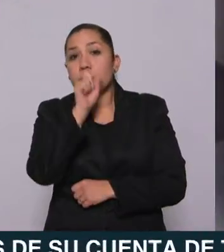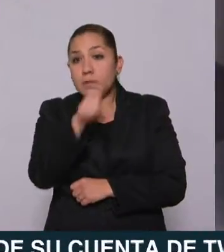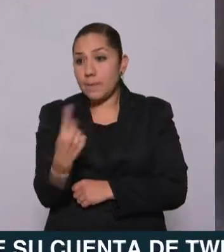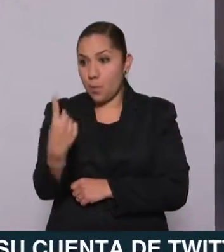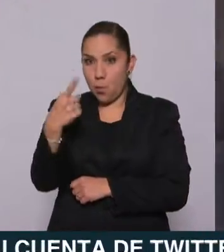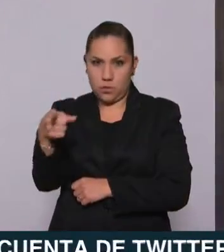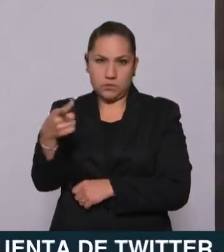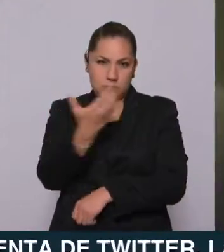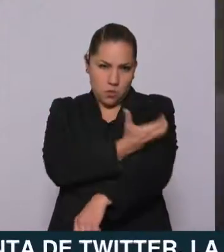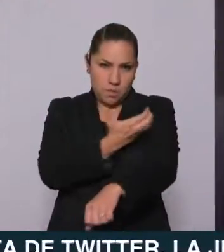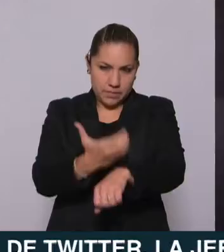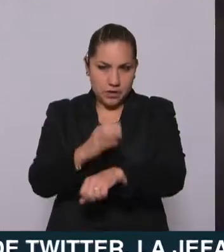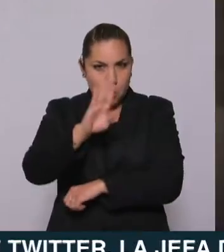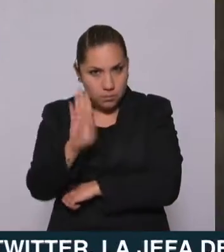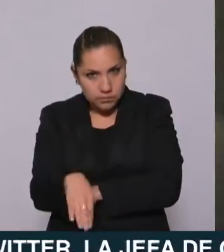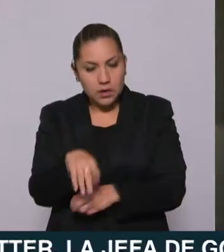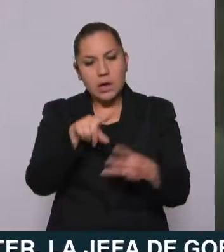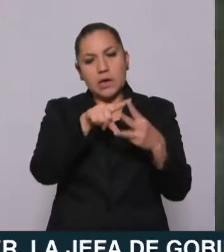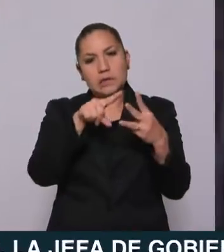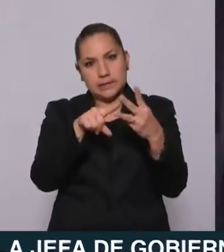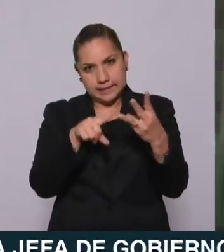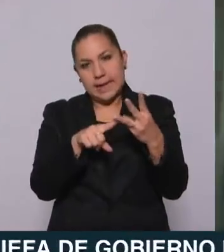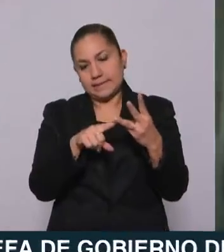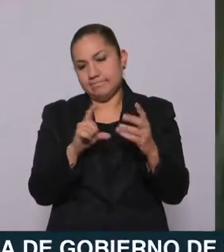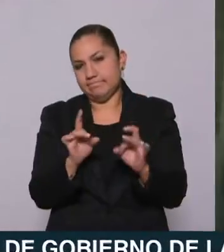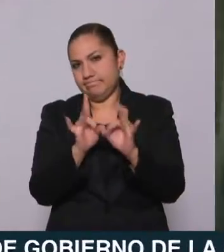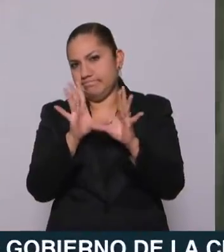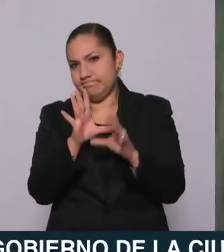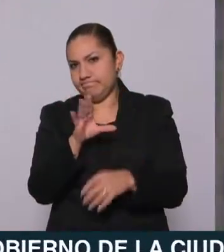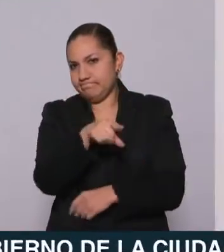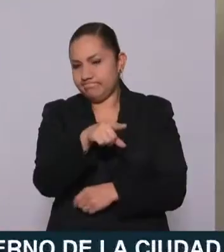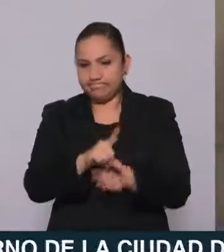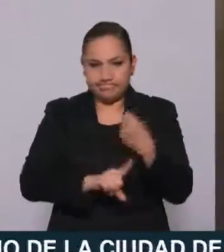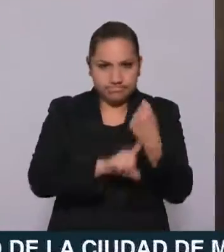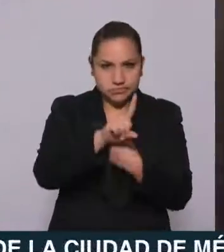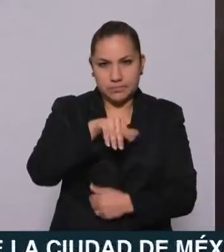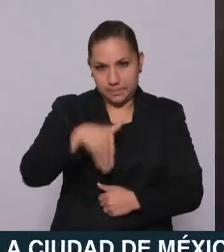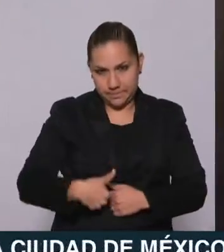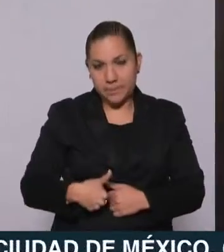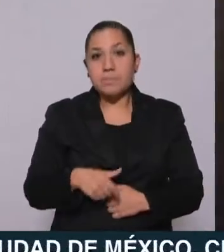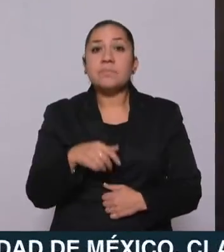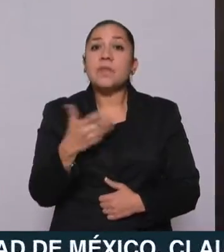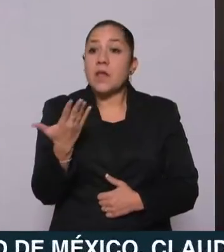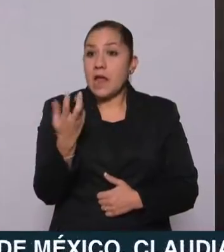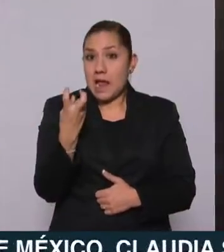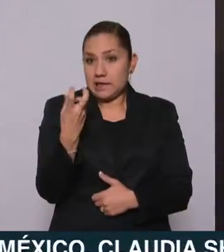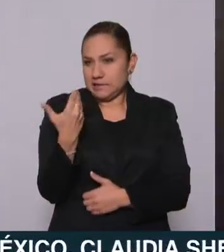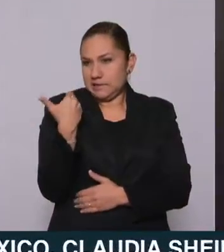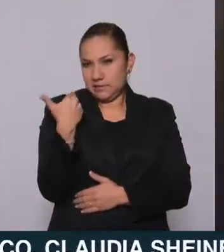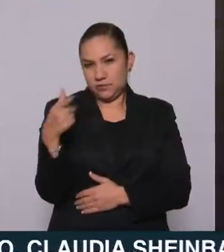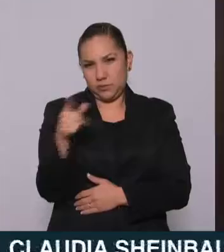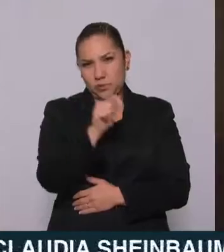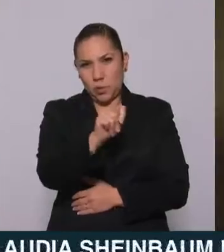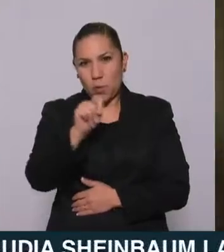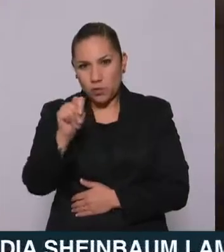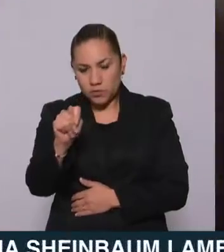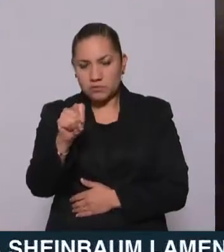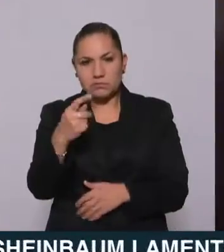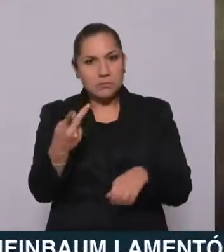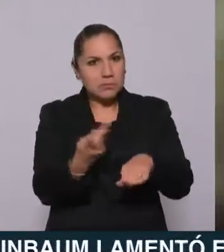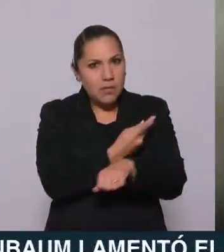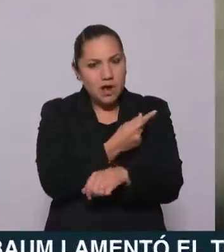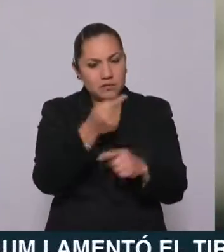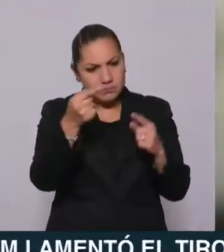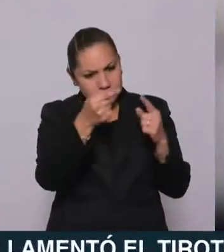y al menos 3 más resultaron heridos. Los hechos violentos ocurridos hoy en una escuela de Torreón, Coahuila, han dejado ver la necesidad de reforzar